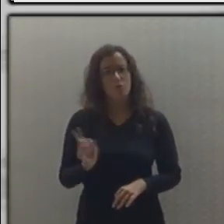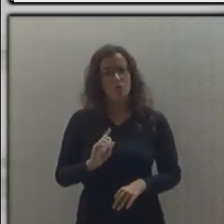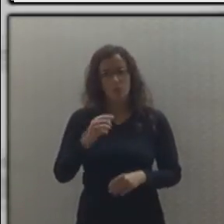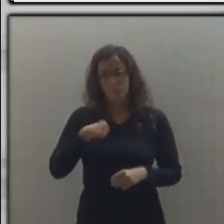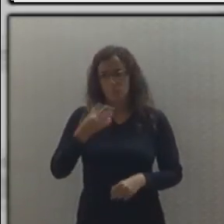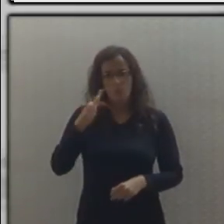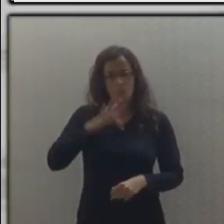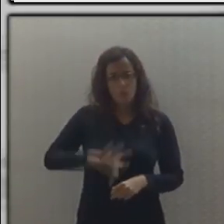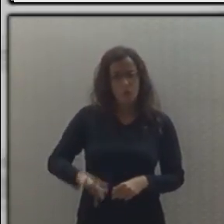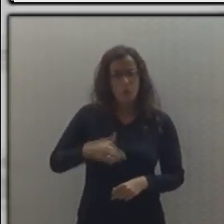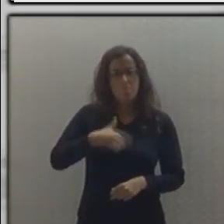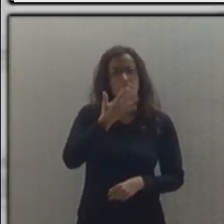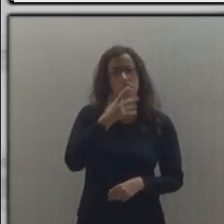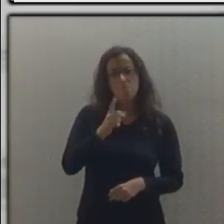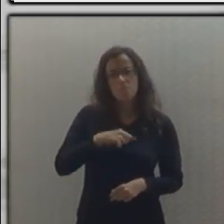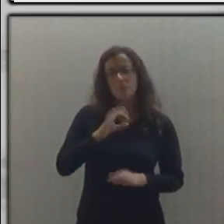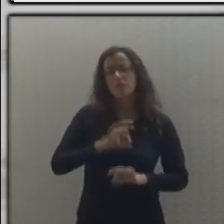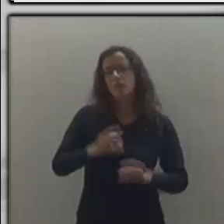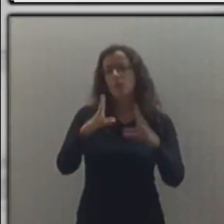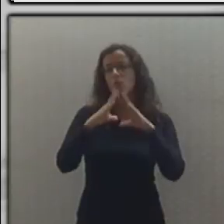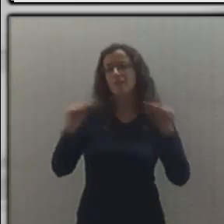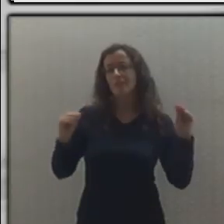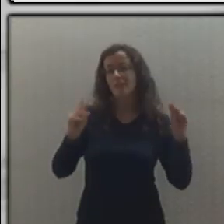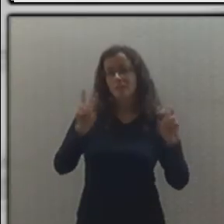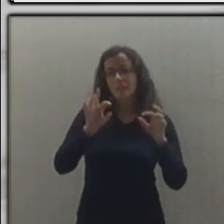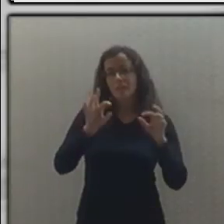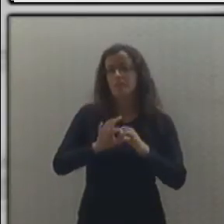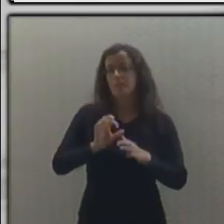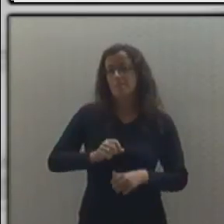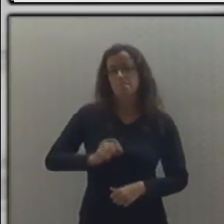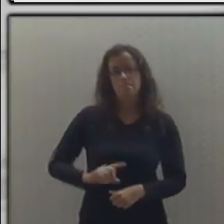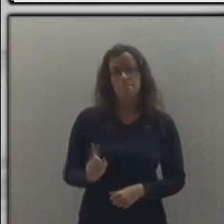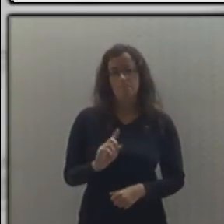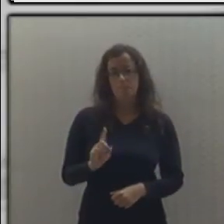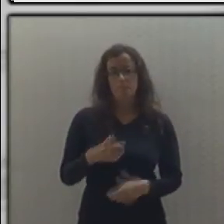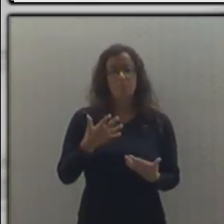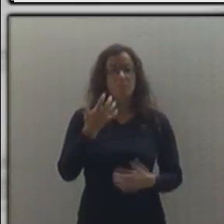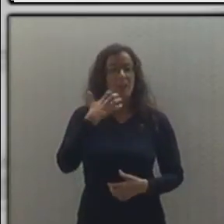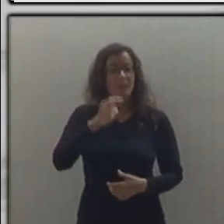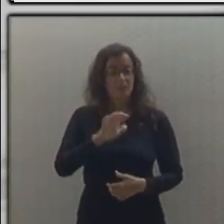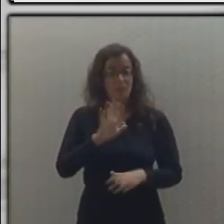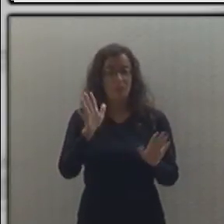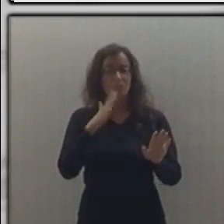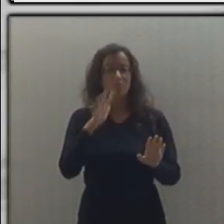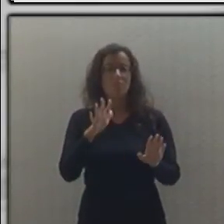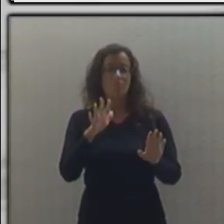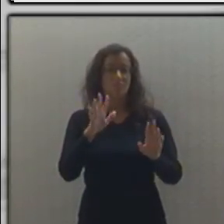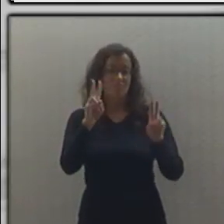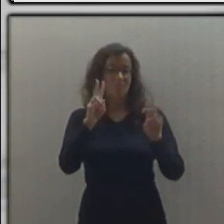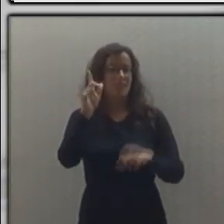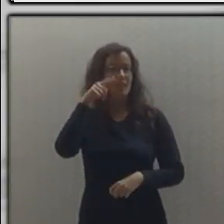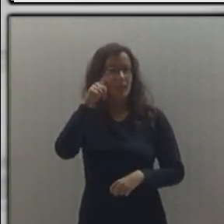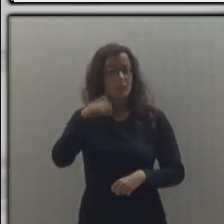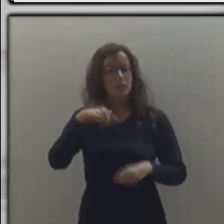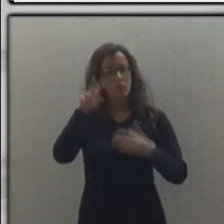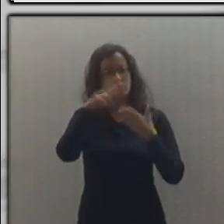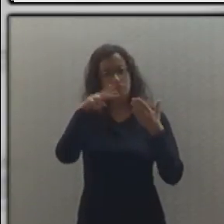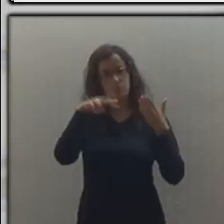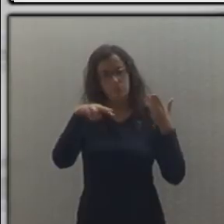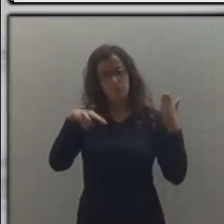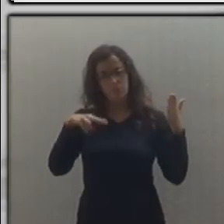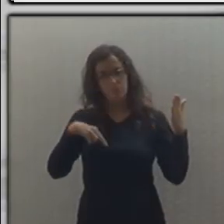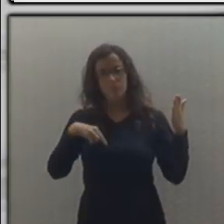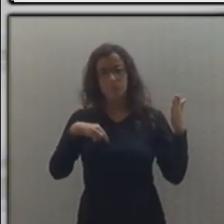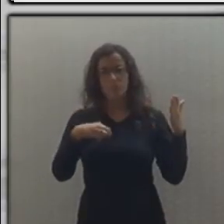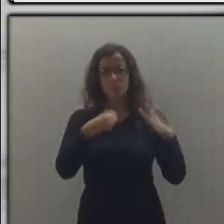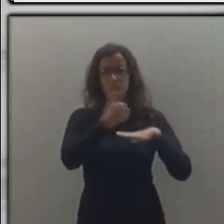nuestra profesión y en concreto dentro de la universidad. Como anécdota les comentaré que defendiendo el título de tesis delante de un tribunal de